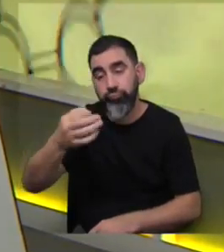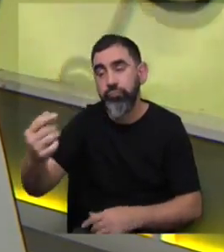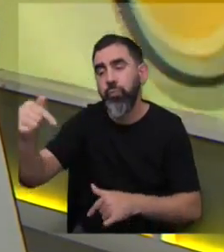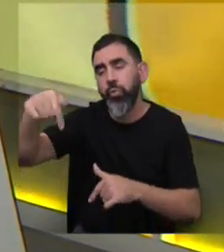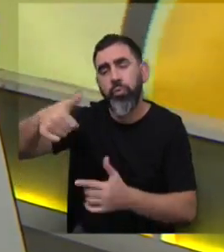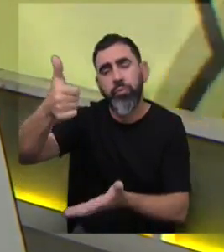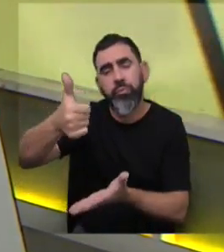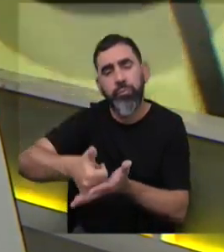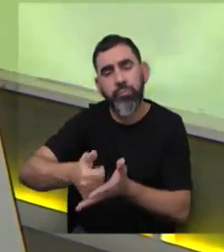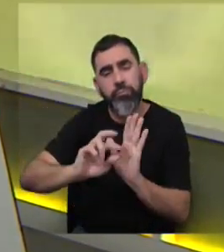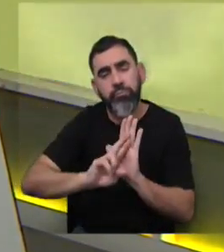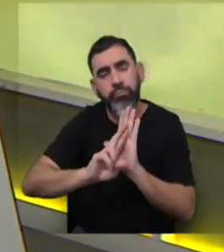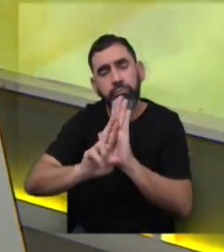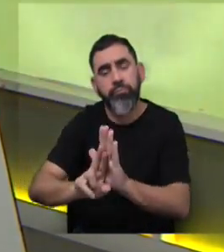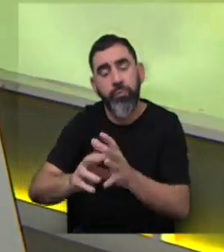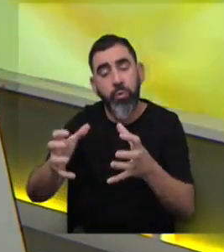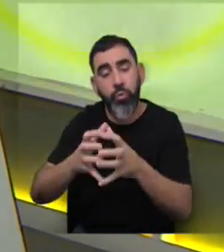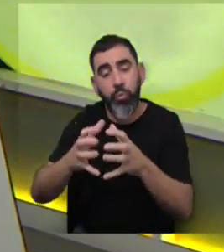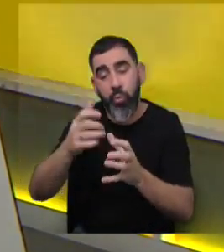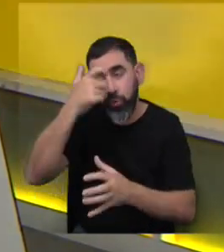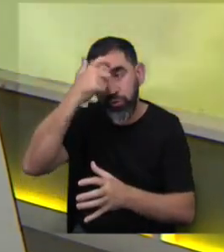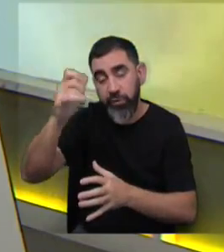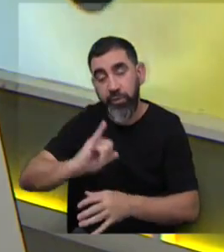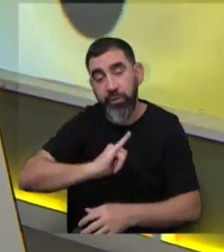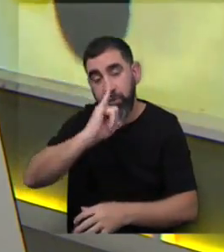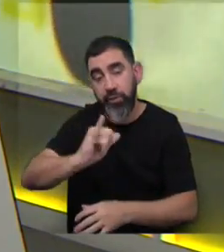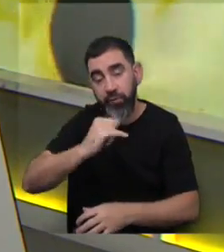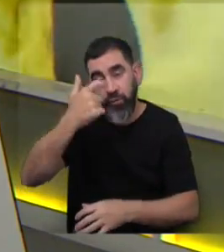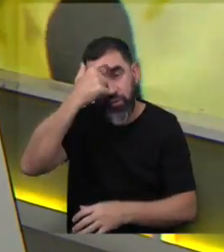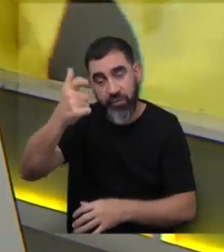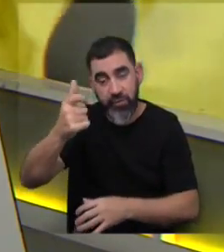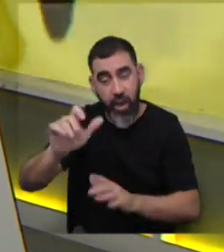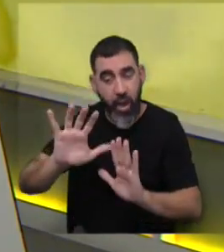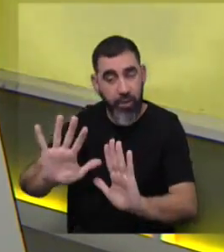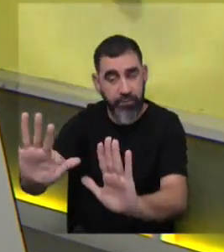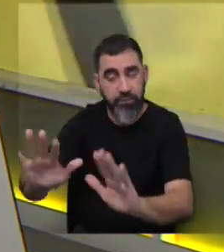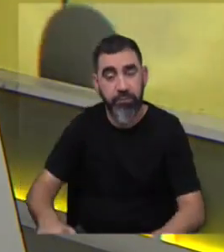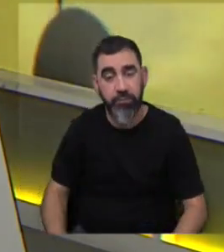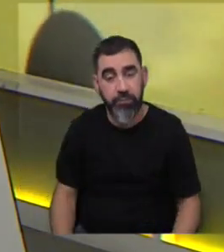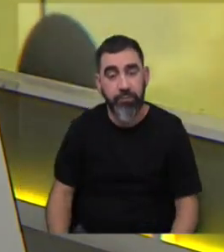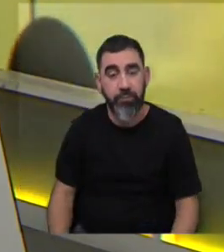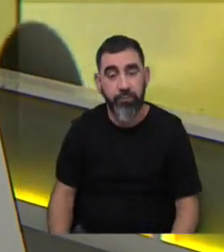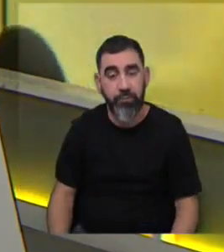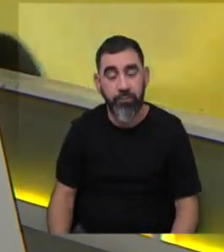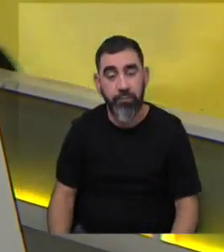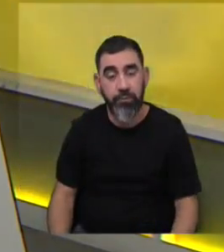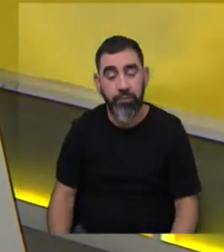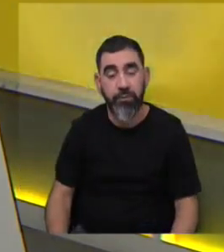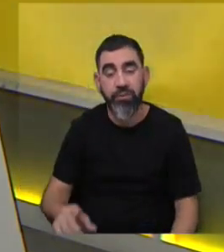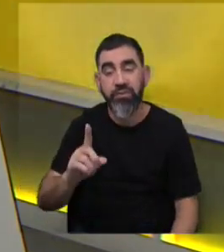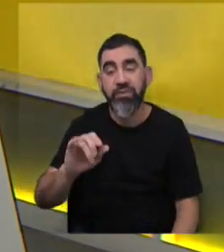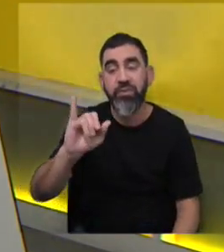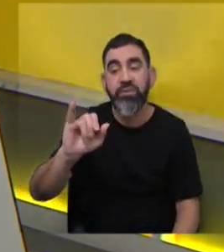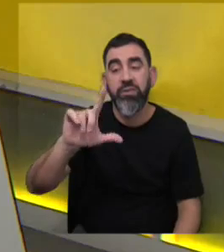en nombre de este colectivo de científicos que nos cuentan la ciencia de esta particular manera. Bueno, Gildas